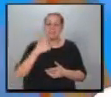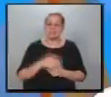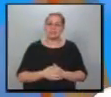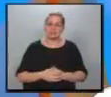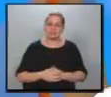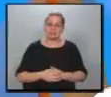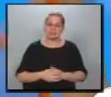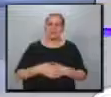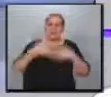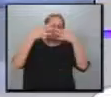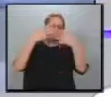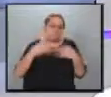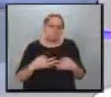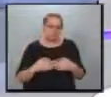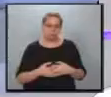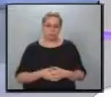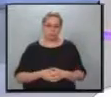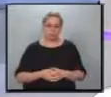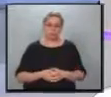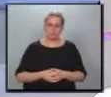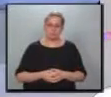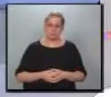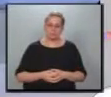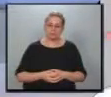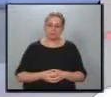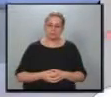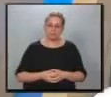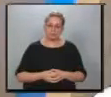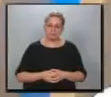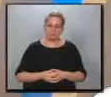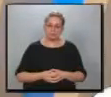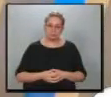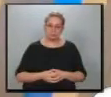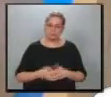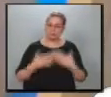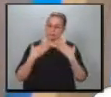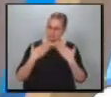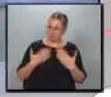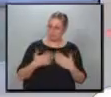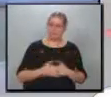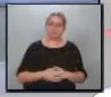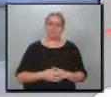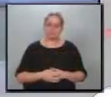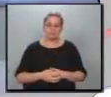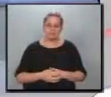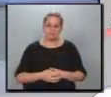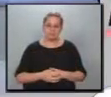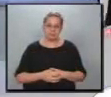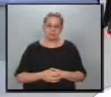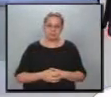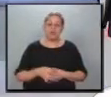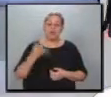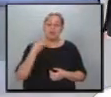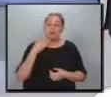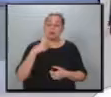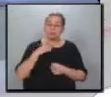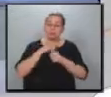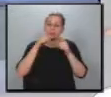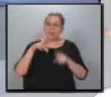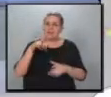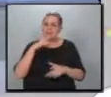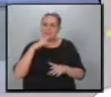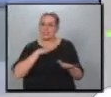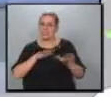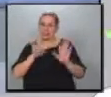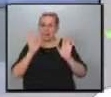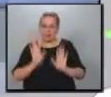ceremonial que le das a esto. A tono, ¿no? No, no, pero la verdad, me halaga. Es el que usted merece. Y el que le gusta generar todos los viernes. ¿Y qué es tan